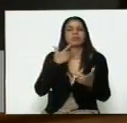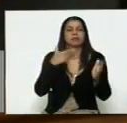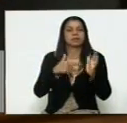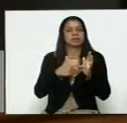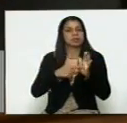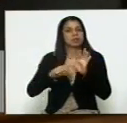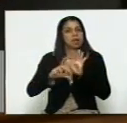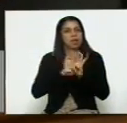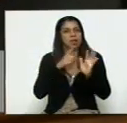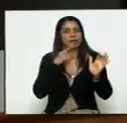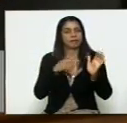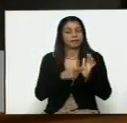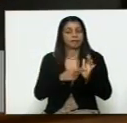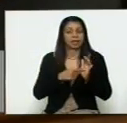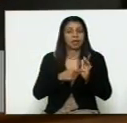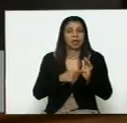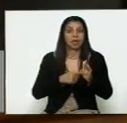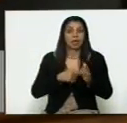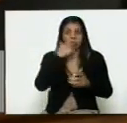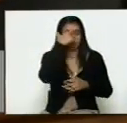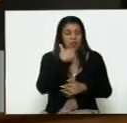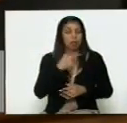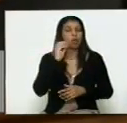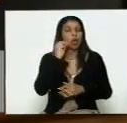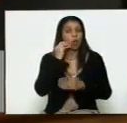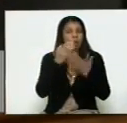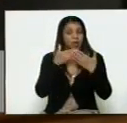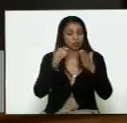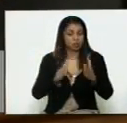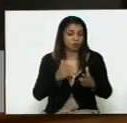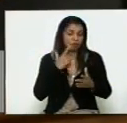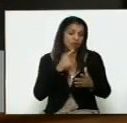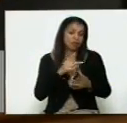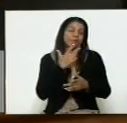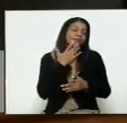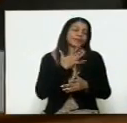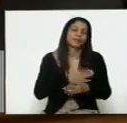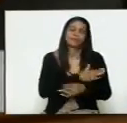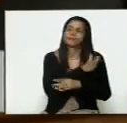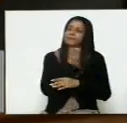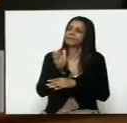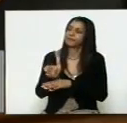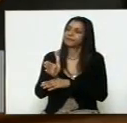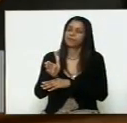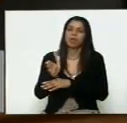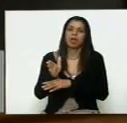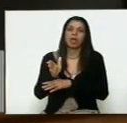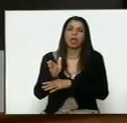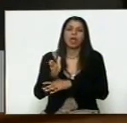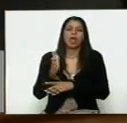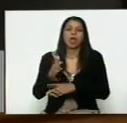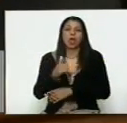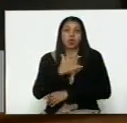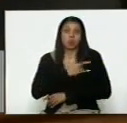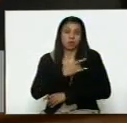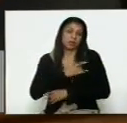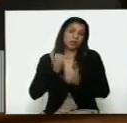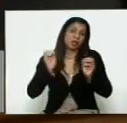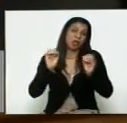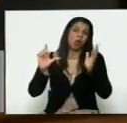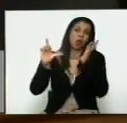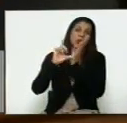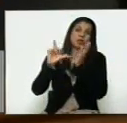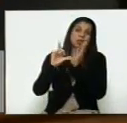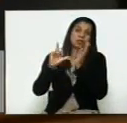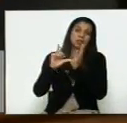lo cual deben presentar mensualmente ante el Centro de Estudio Básico, Diversificado